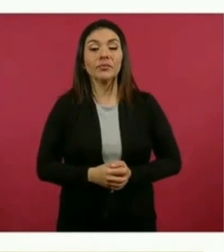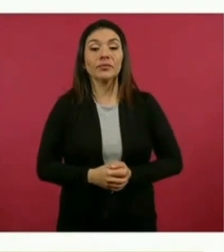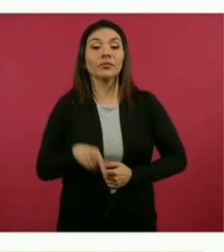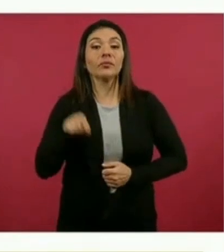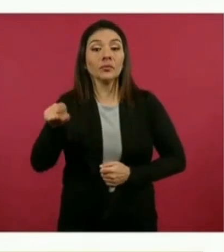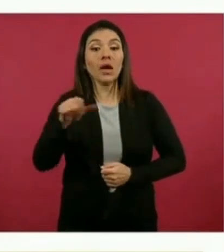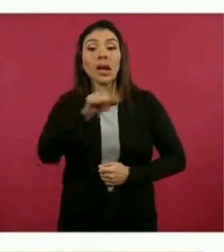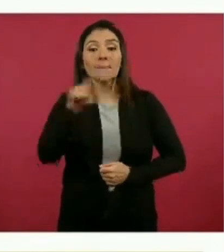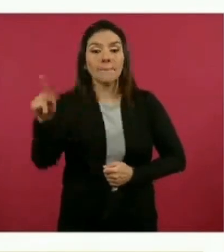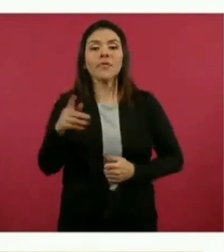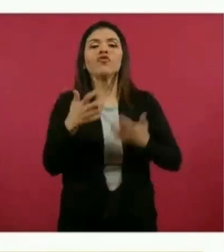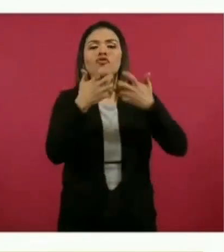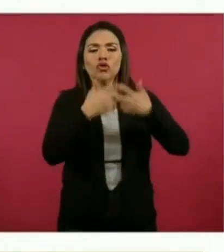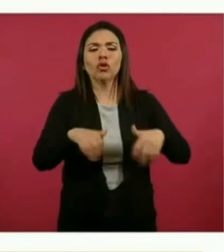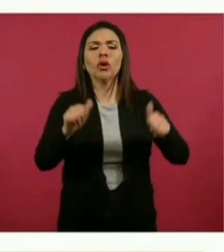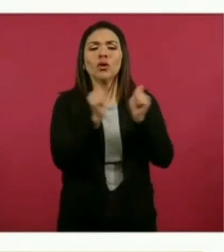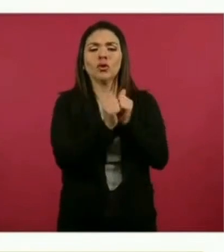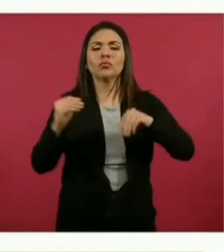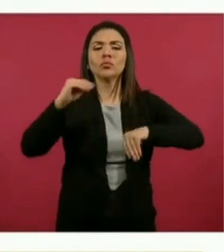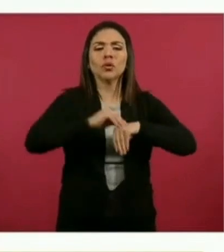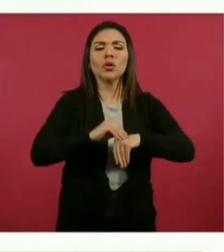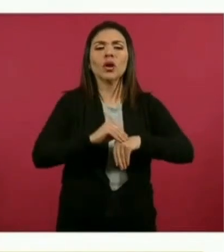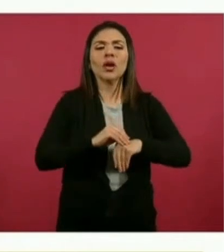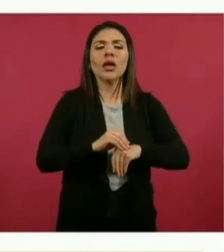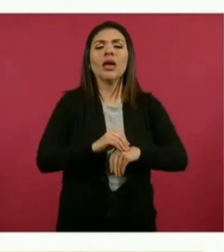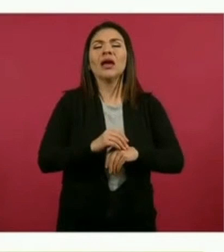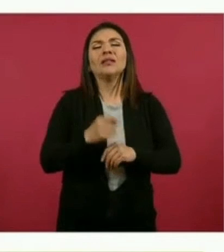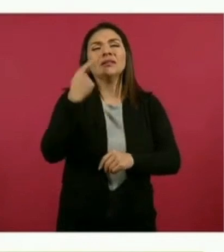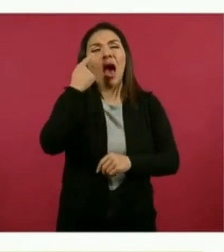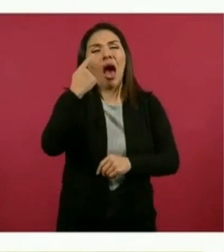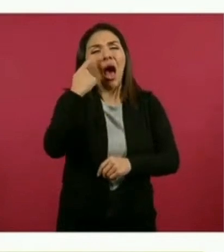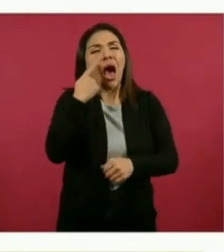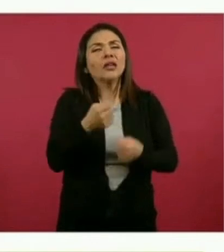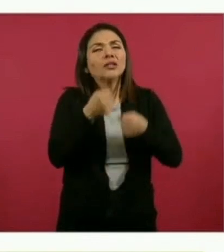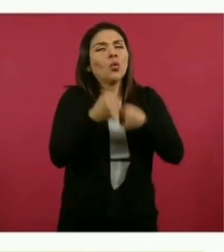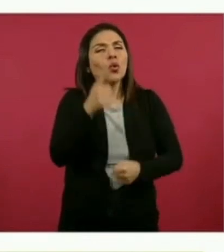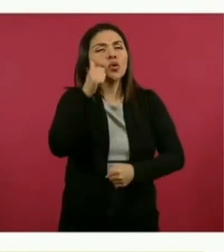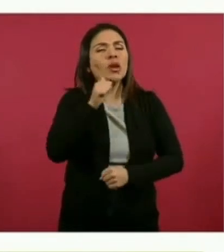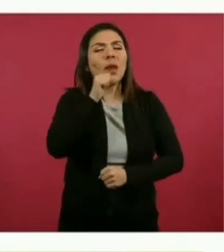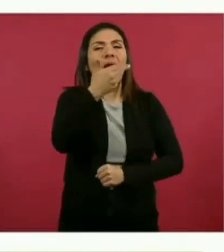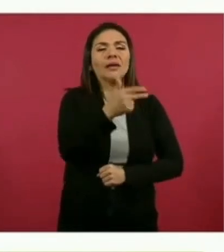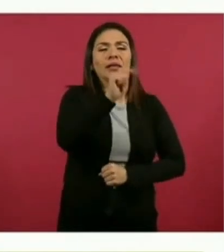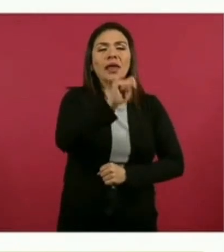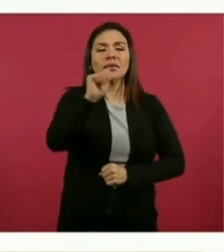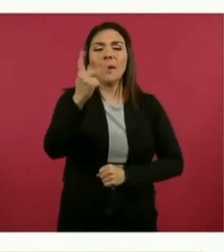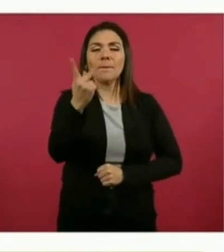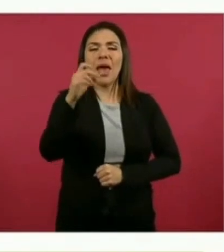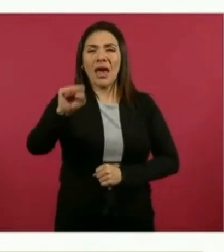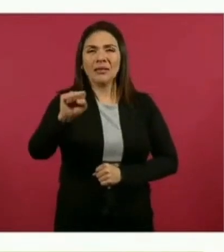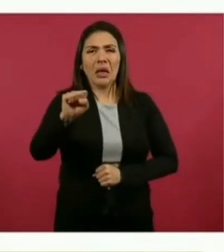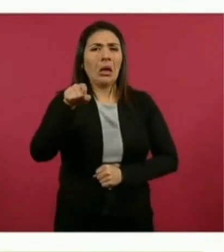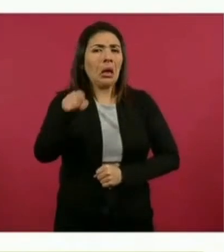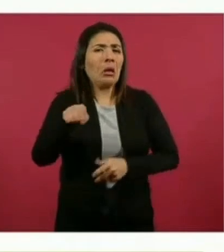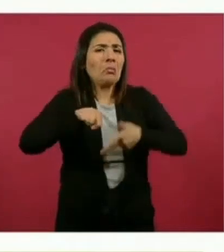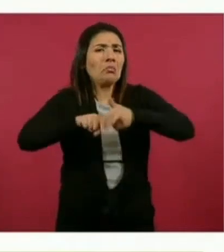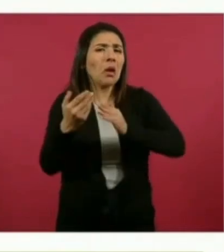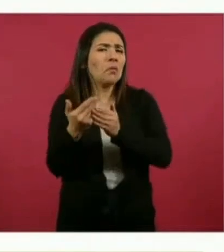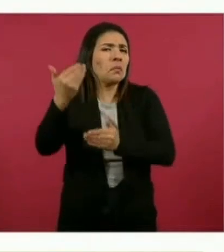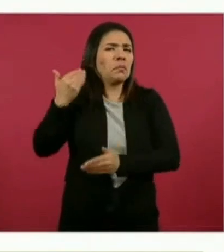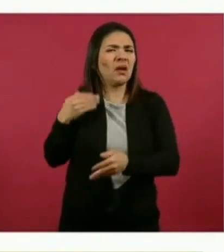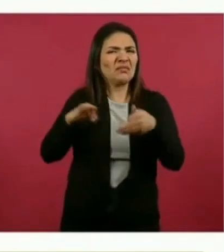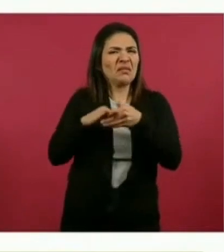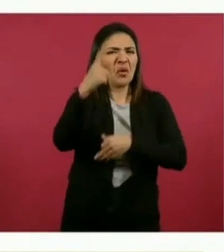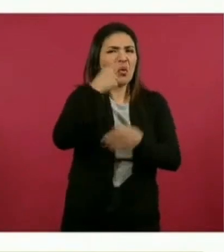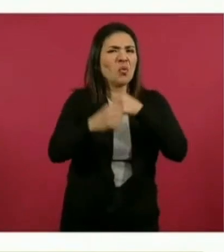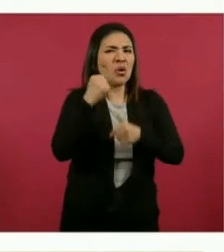aplicación funciona sobre el protocolo seguro HTTPS, esto ya desde hace unos meses, casi un año, es